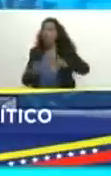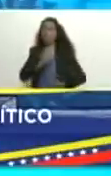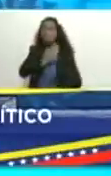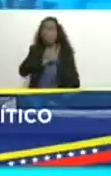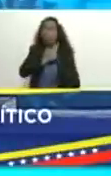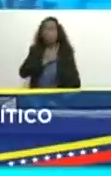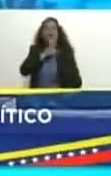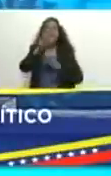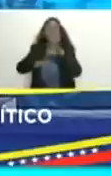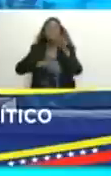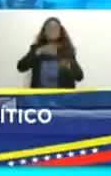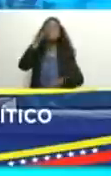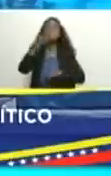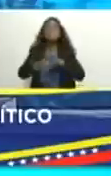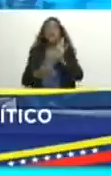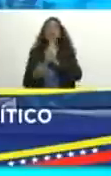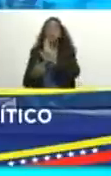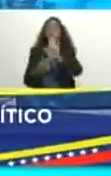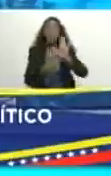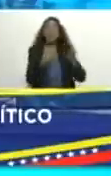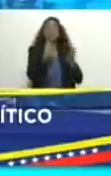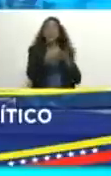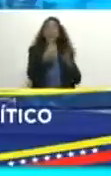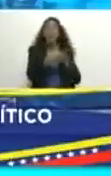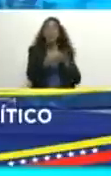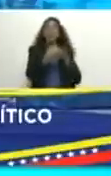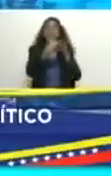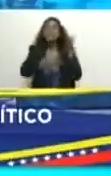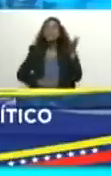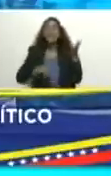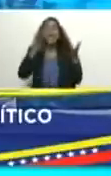hacer una exposición y a mostrar estos documentos que tengo aquí